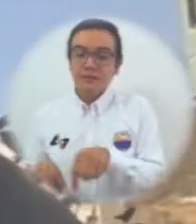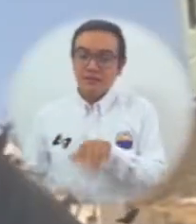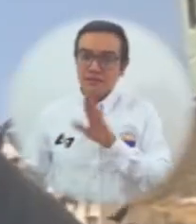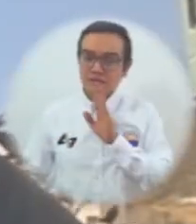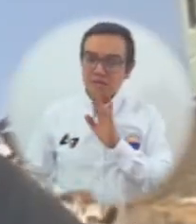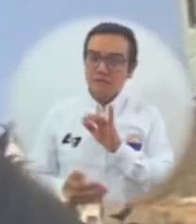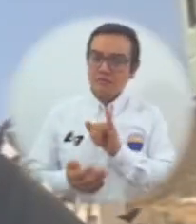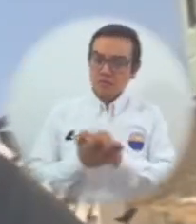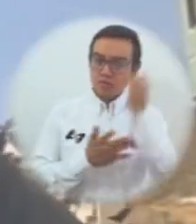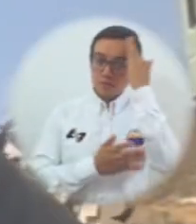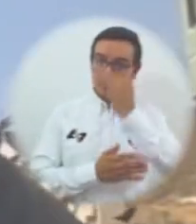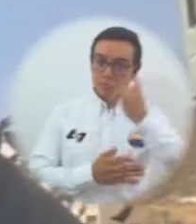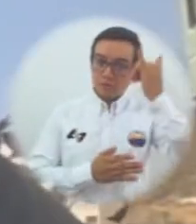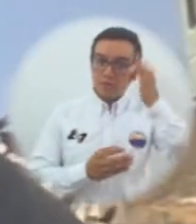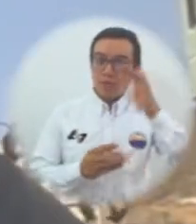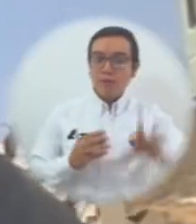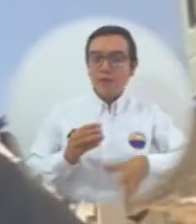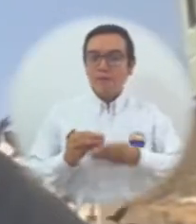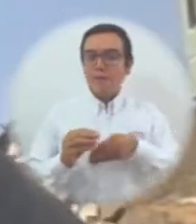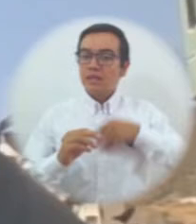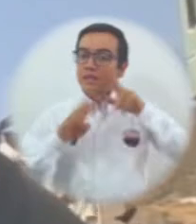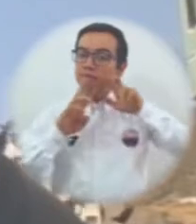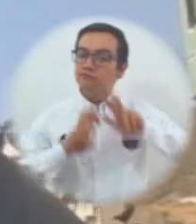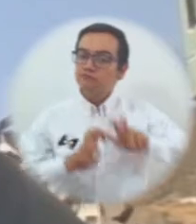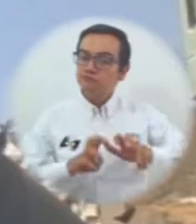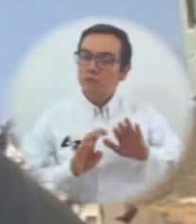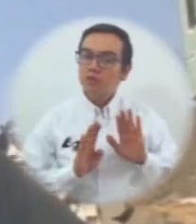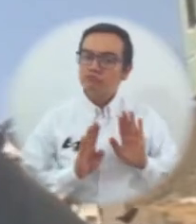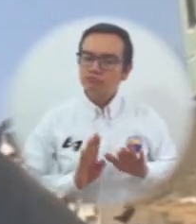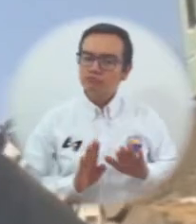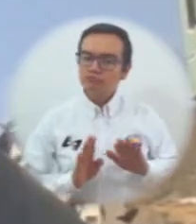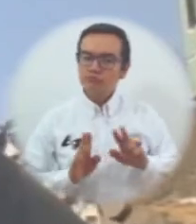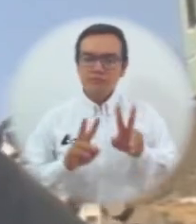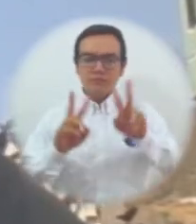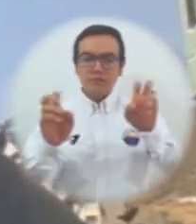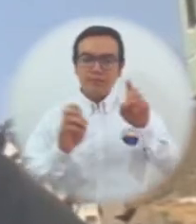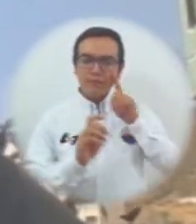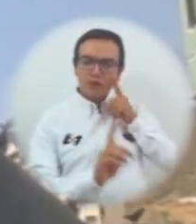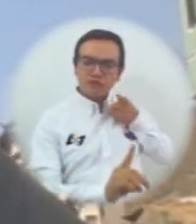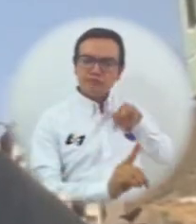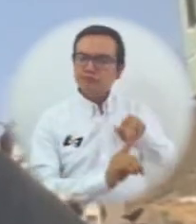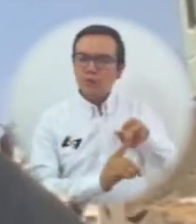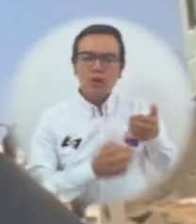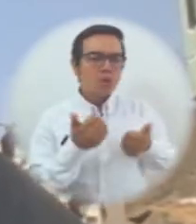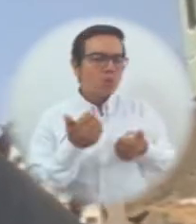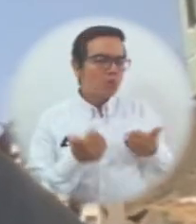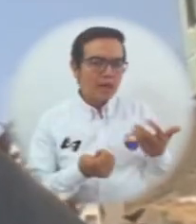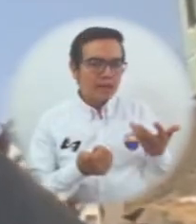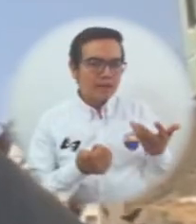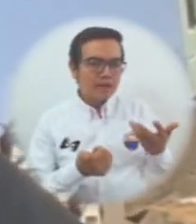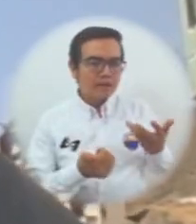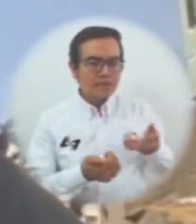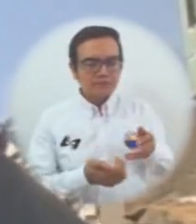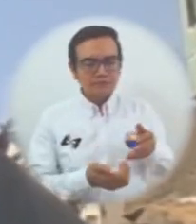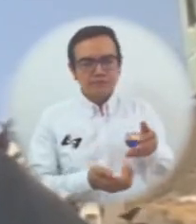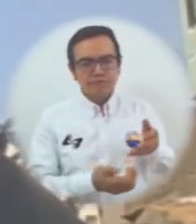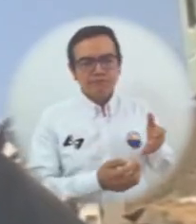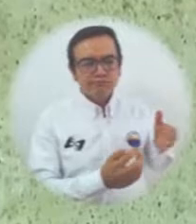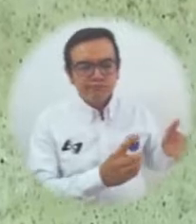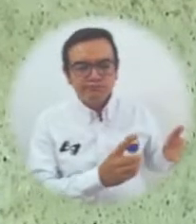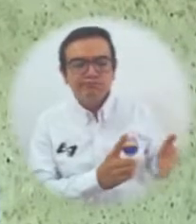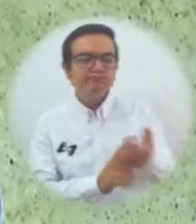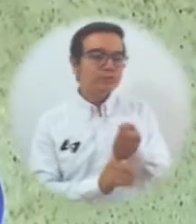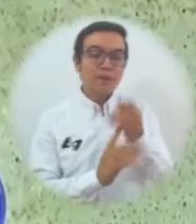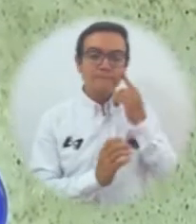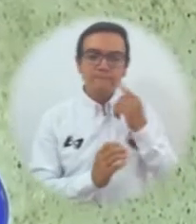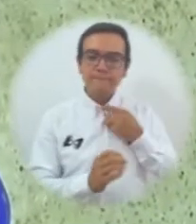responsabilidad social que permiten el diseño de políticas de desarrollo sostenible.